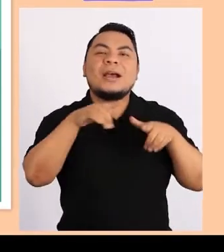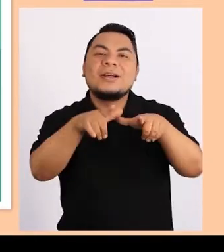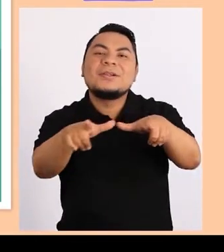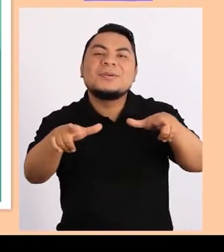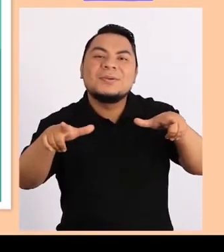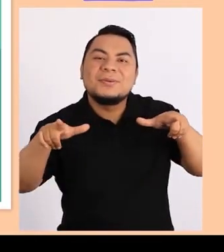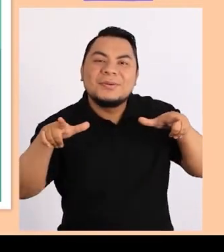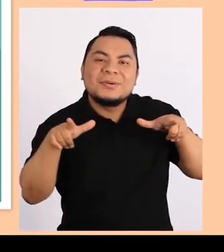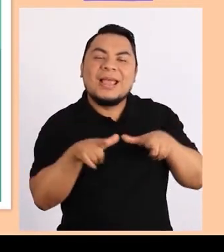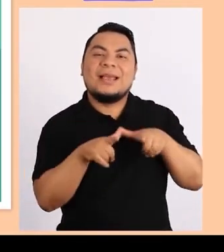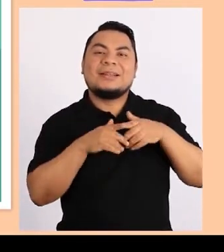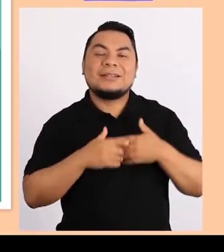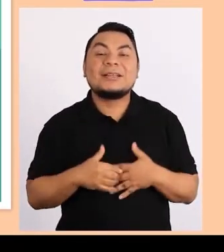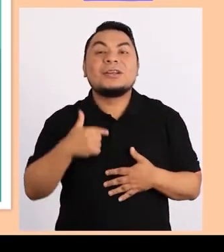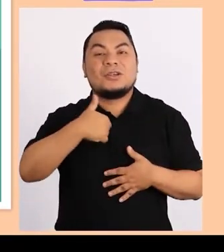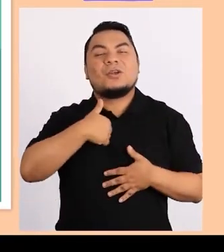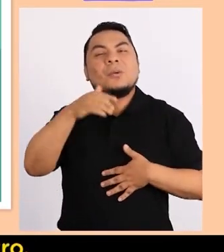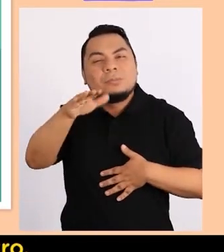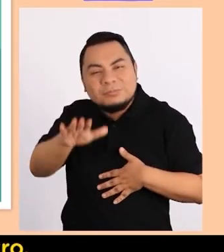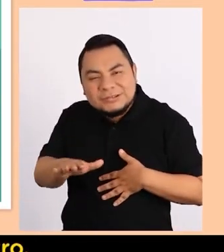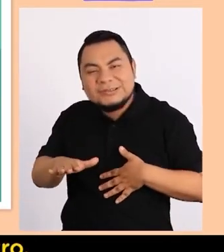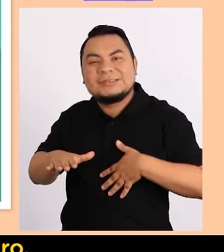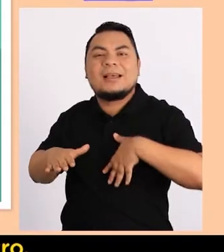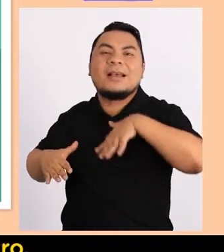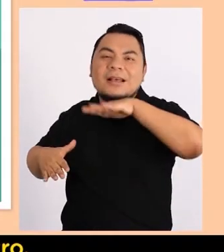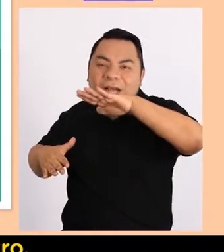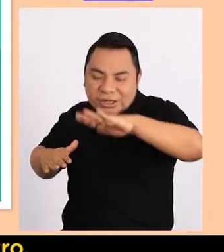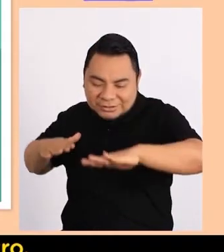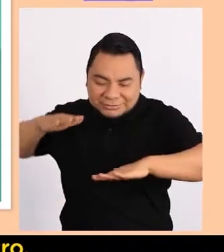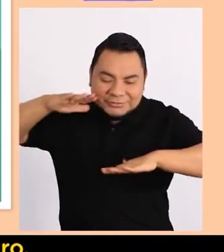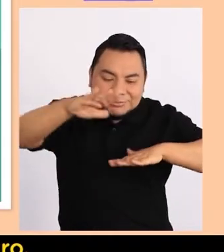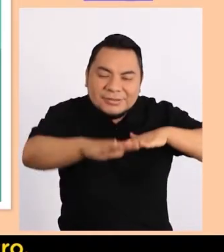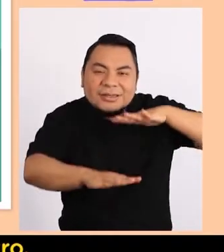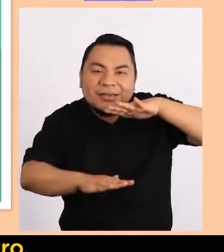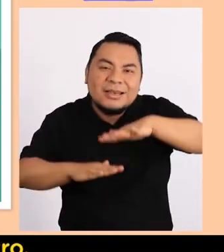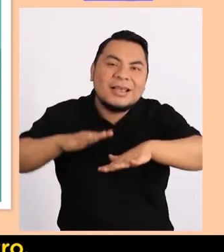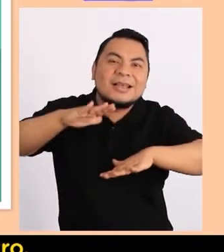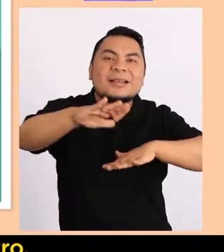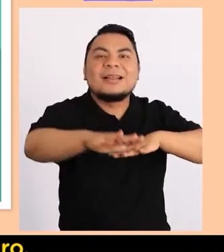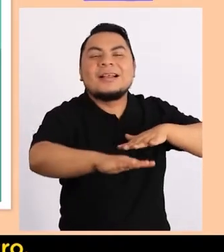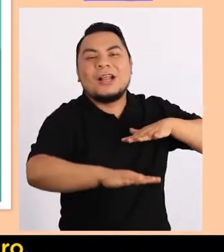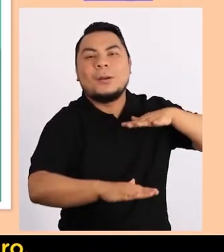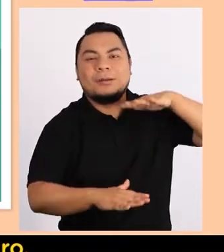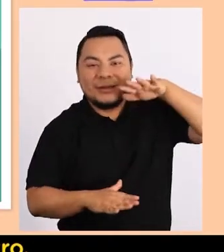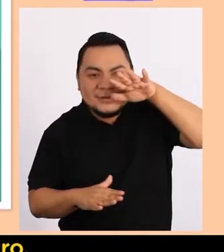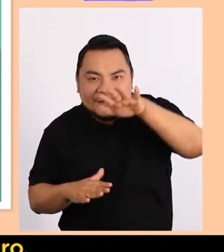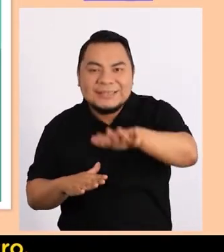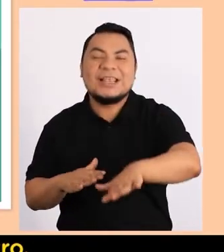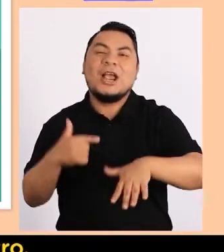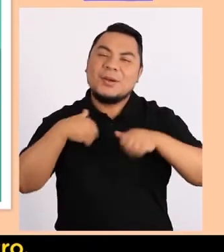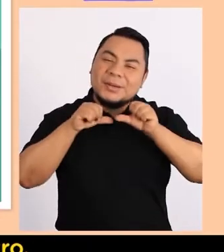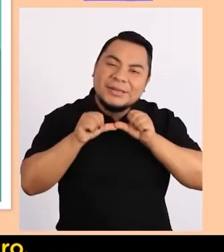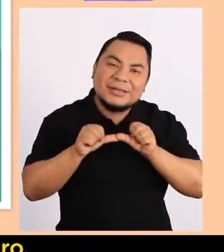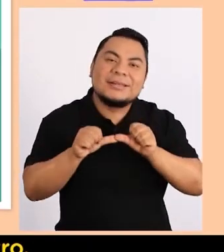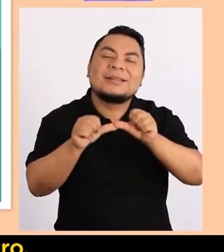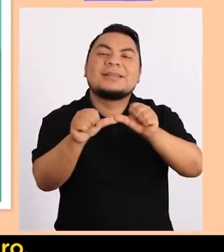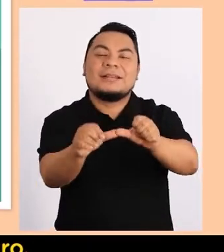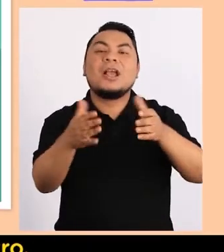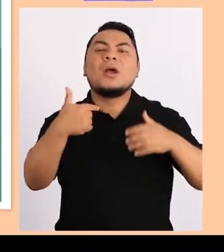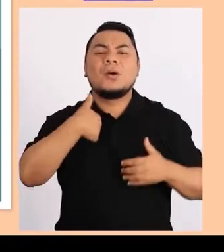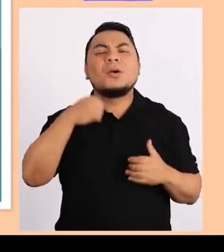todo lugar. Me arrastro, me arrastro, me